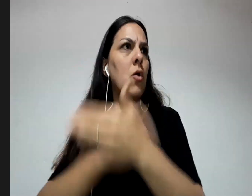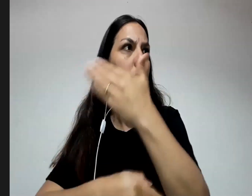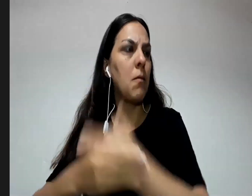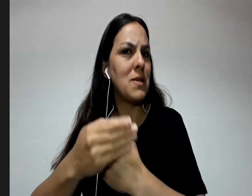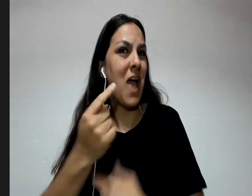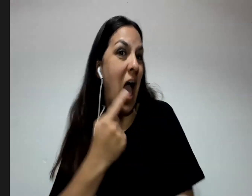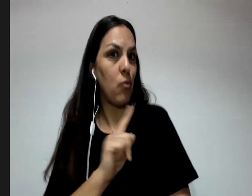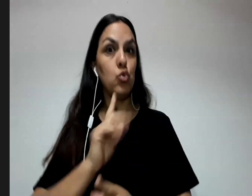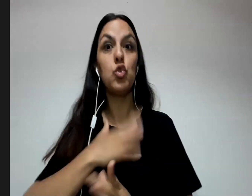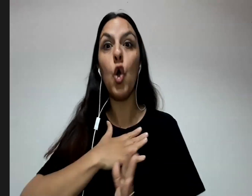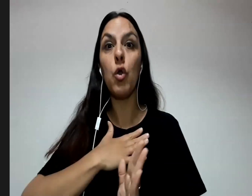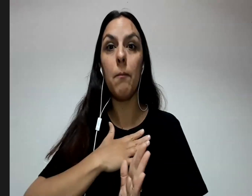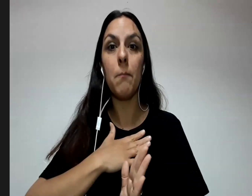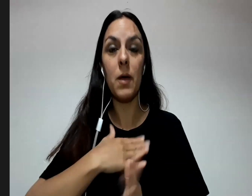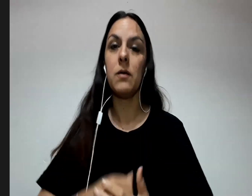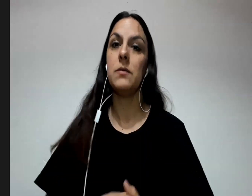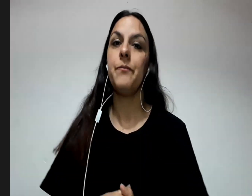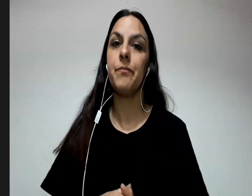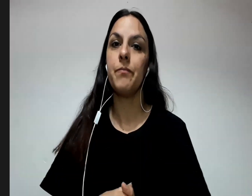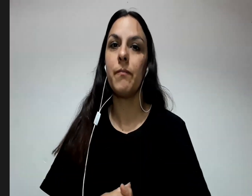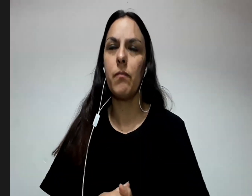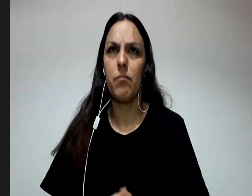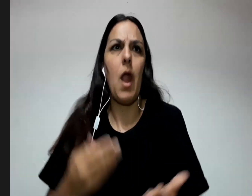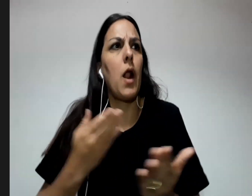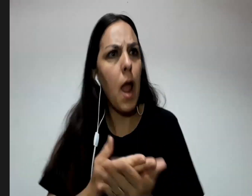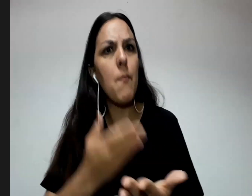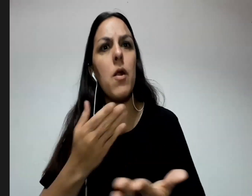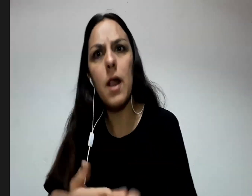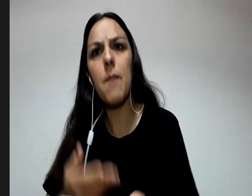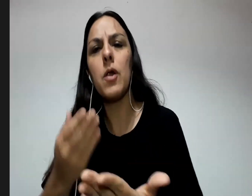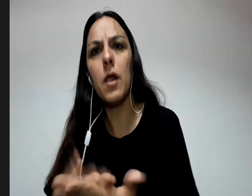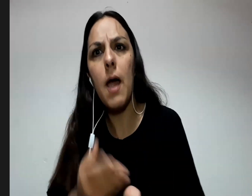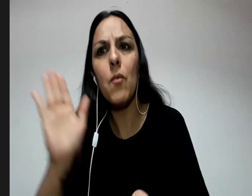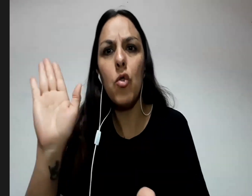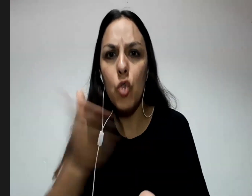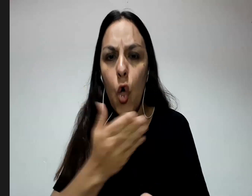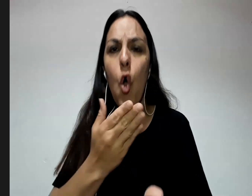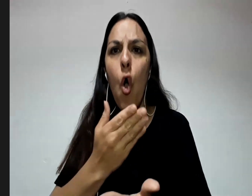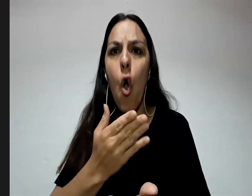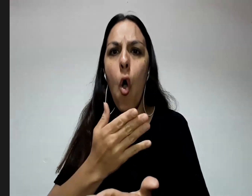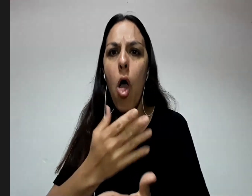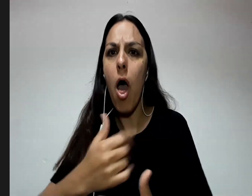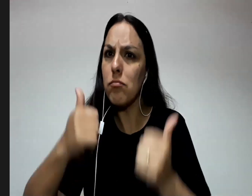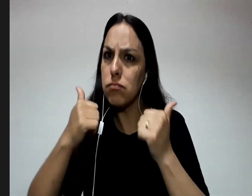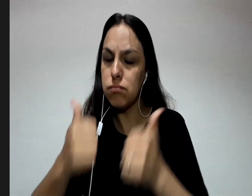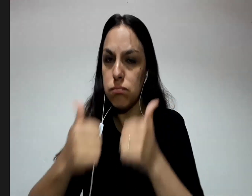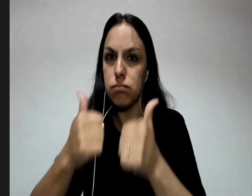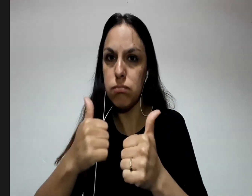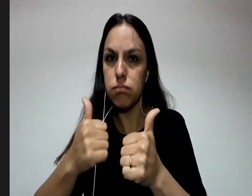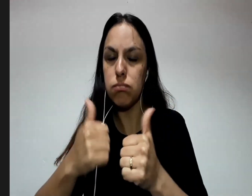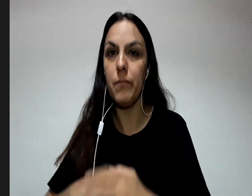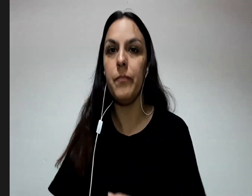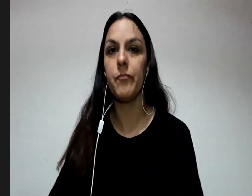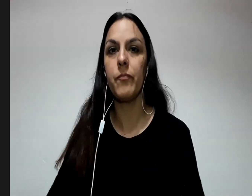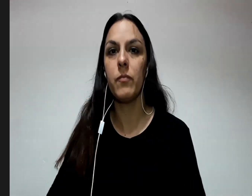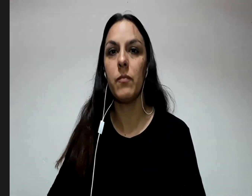Sí, sí. Otra alternativa, todos los reclamos son válidos. Todos los reclamos, digamos, de todas las vías son válidos, ¿no? Me parece muy bien que sea